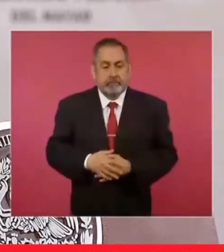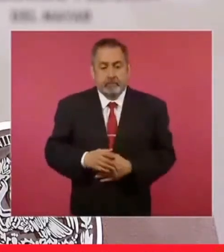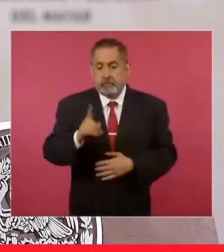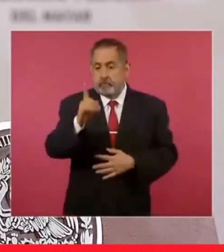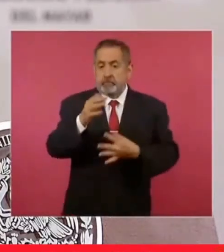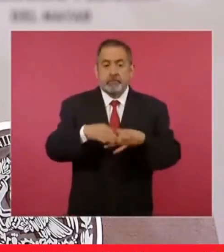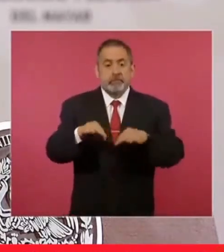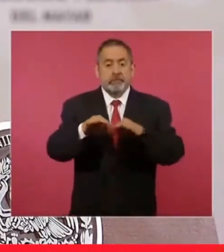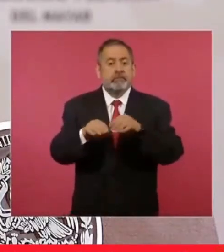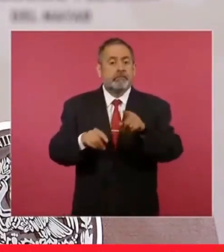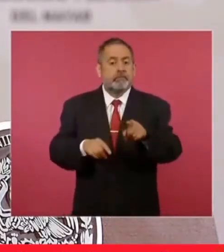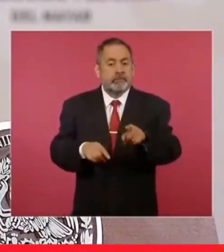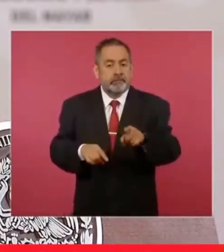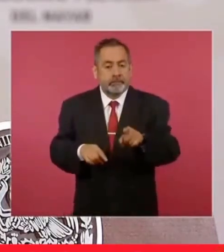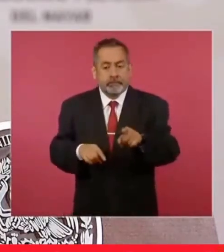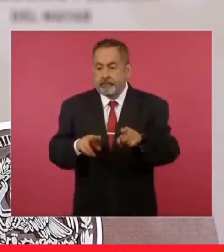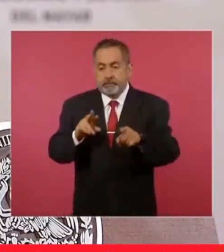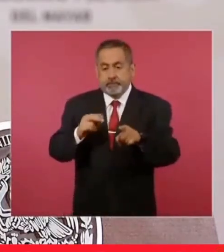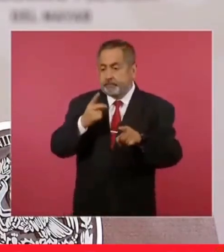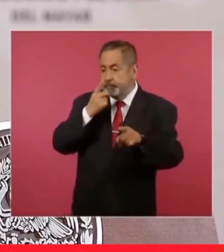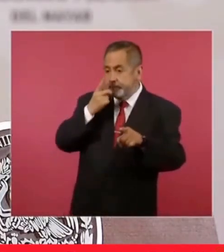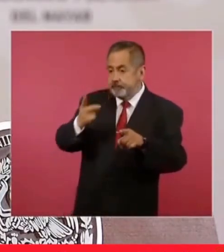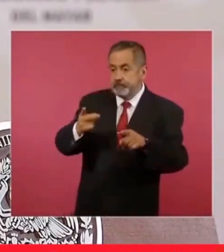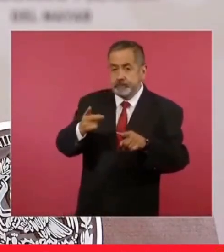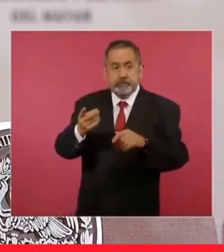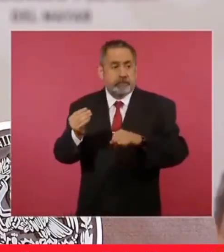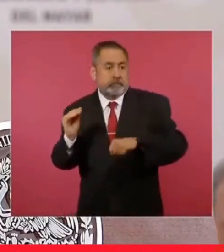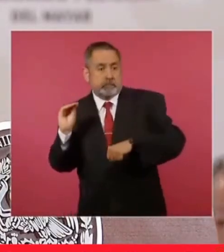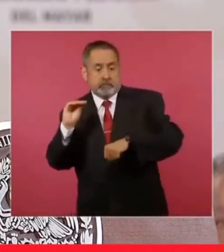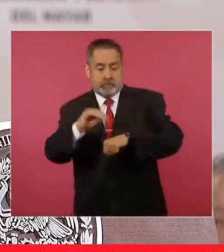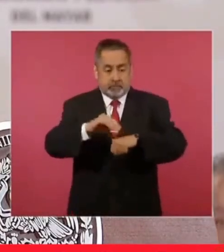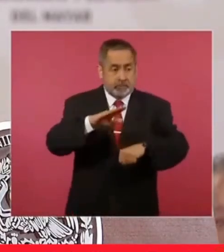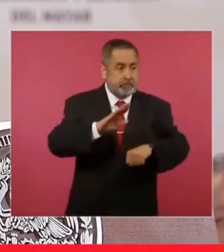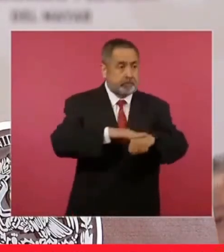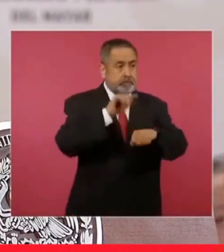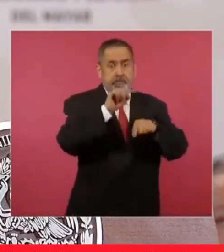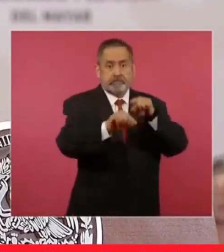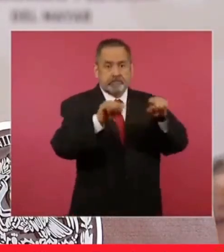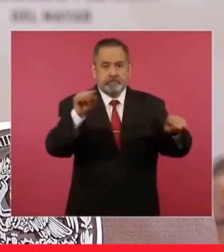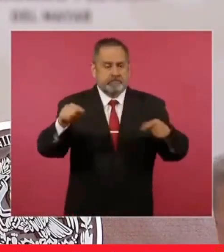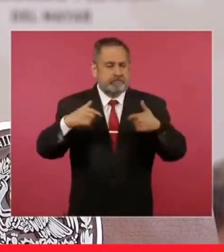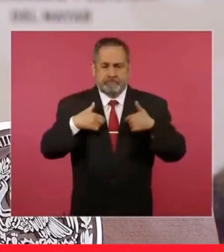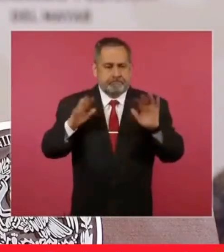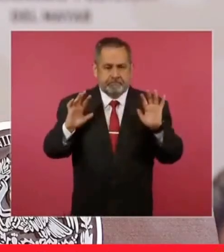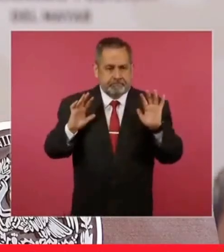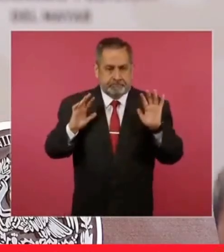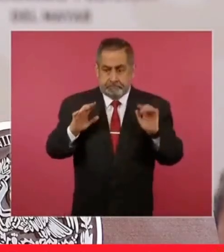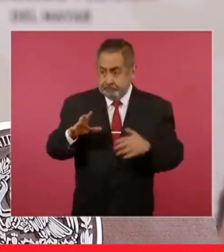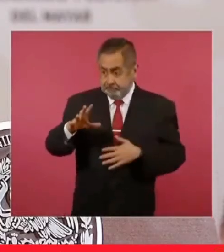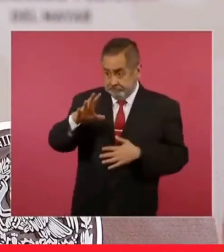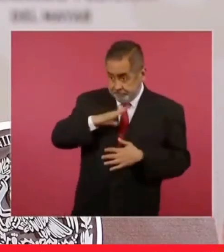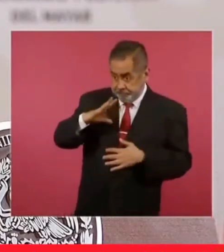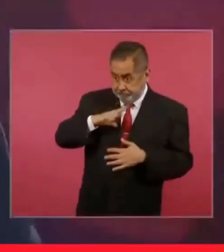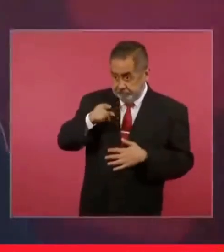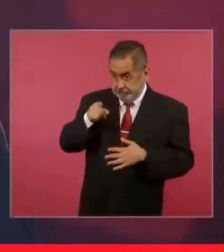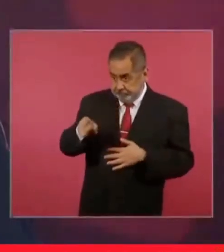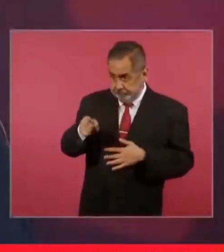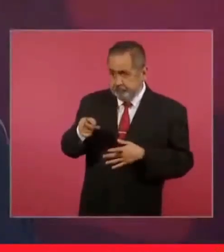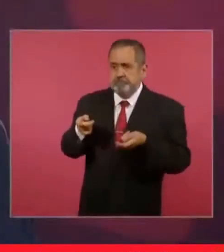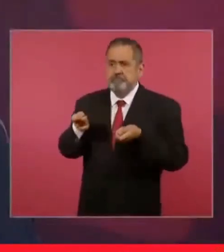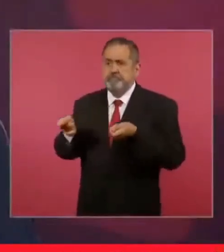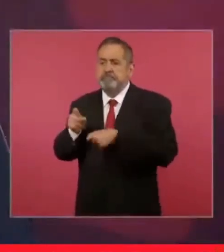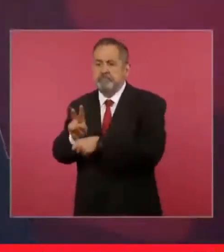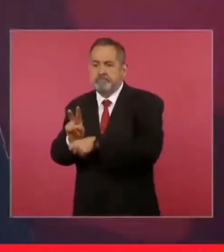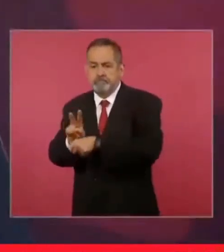que no se menciona la planeación de la expansión de la generación, que algunas veces se pensó, o así nos convencieron, de